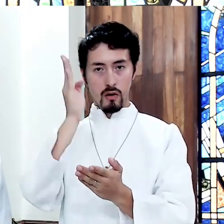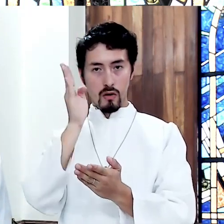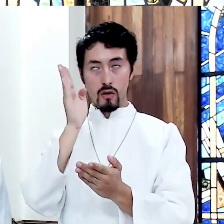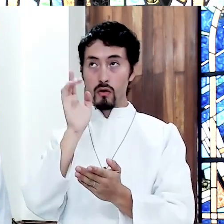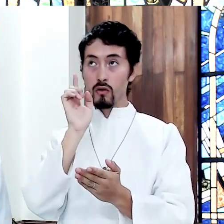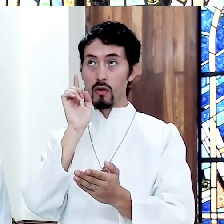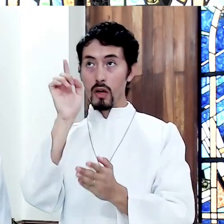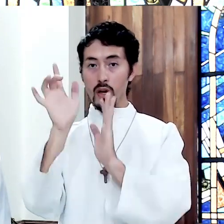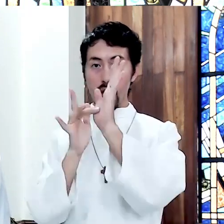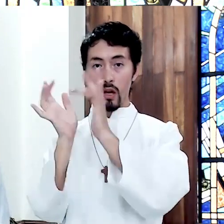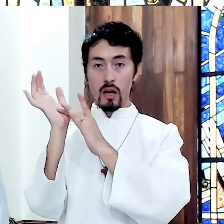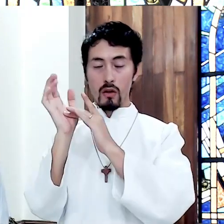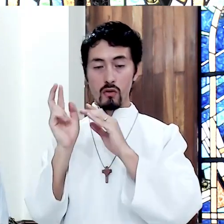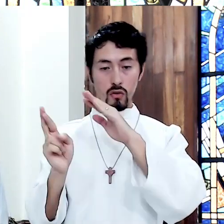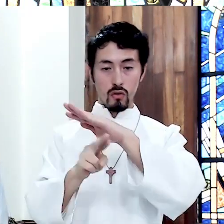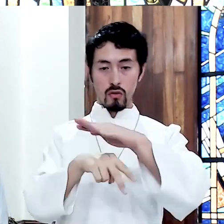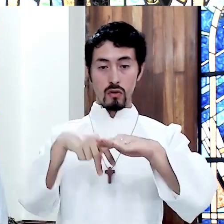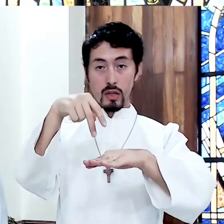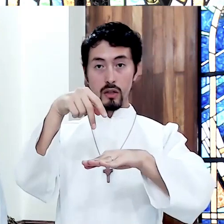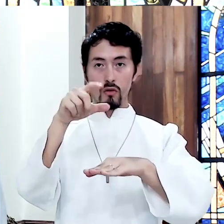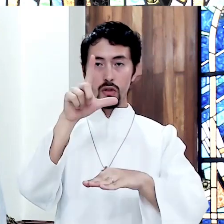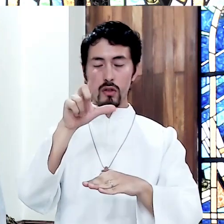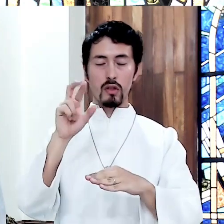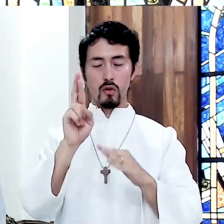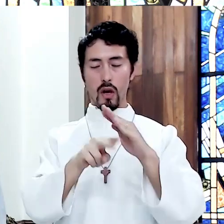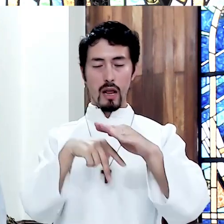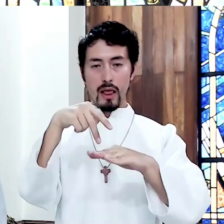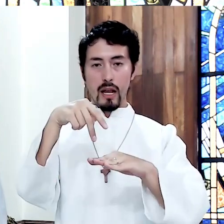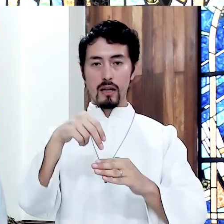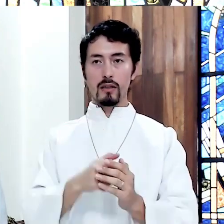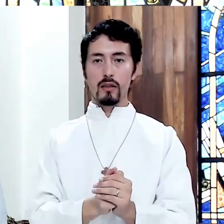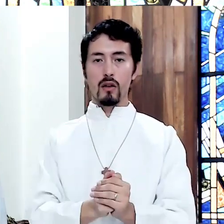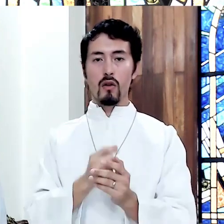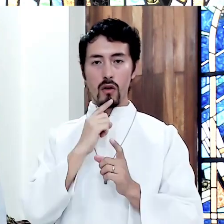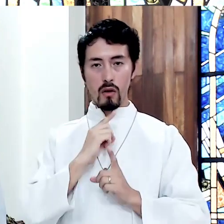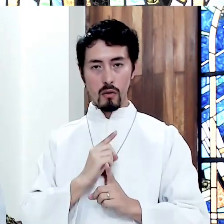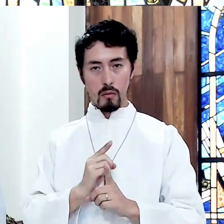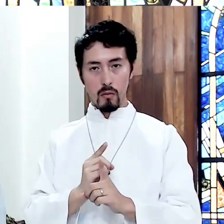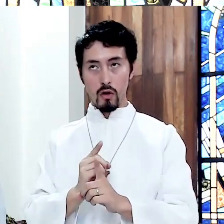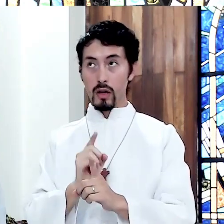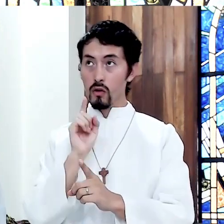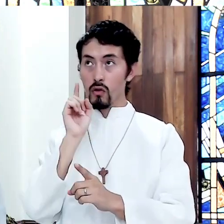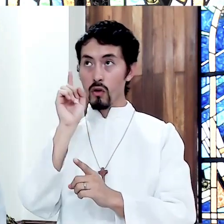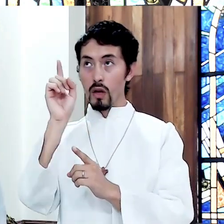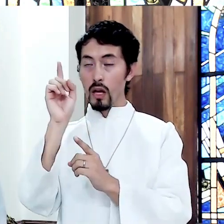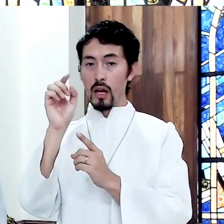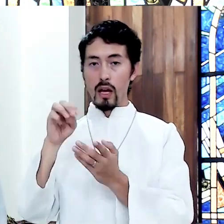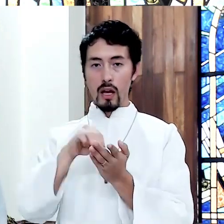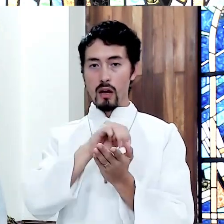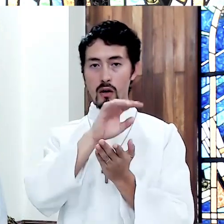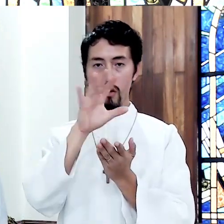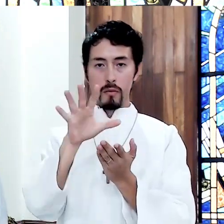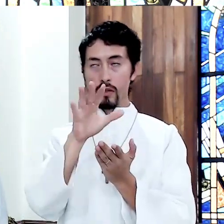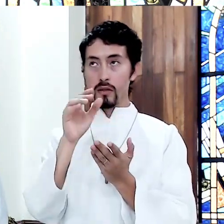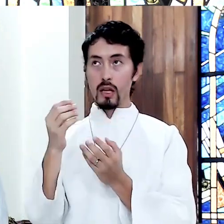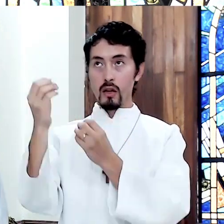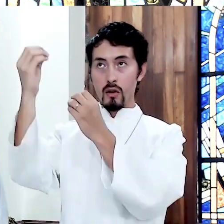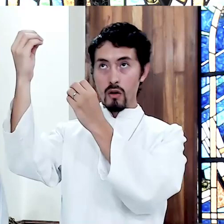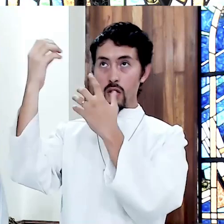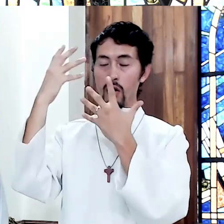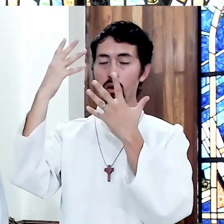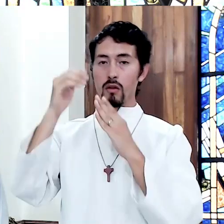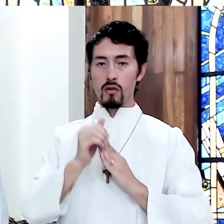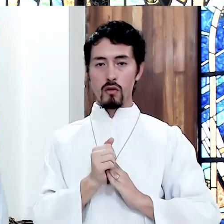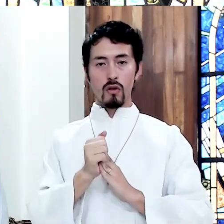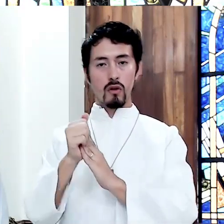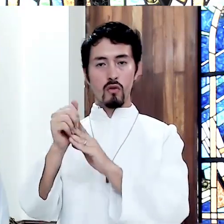Y compadecido del género humano, por estos sagrados misterios nos condujo a nueva vida. Por eso, junto con